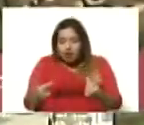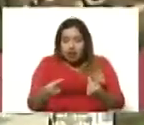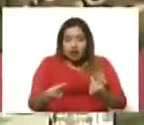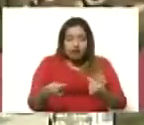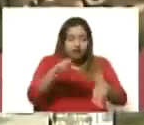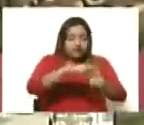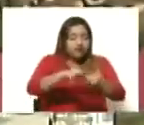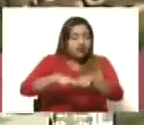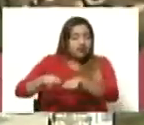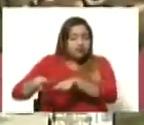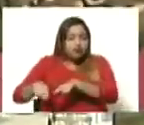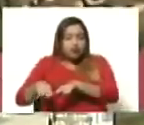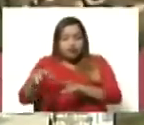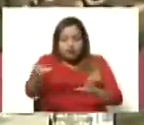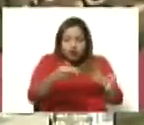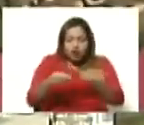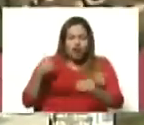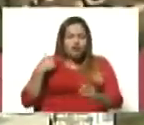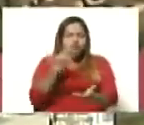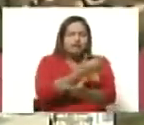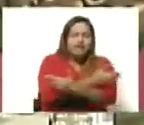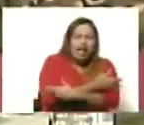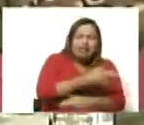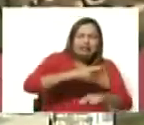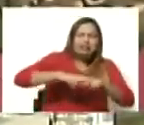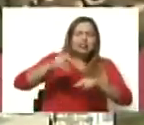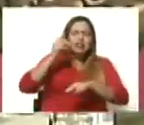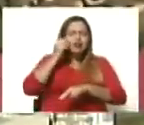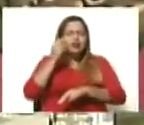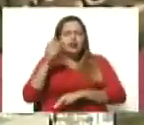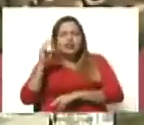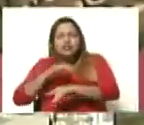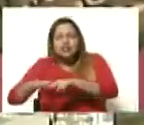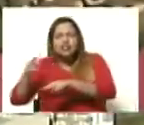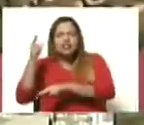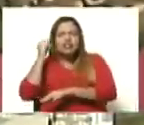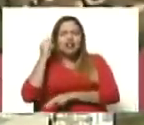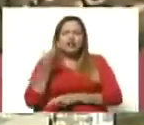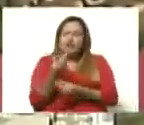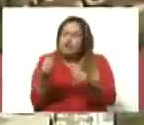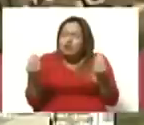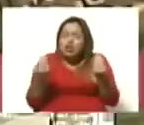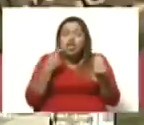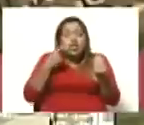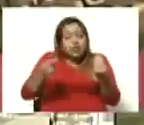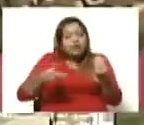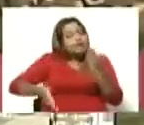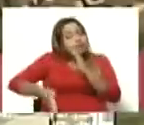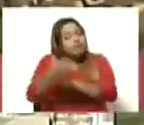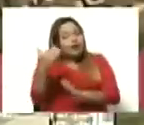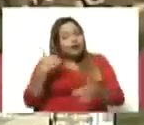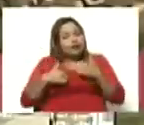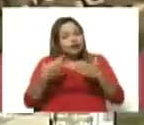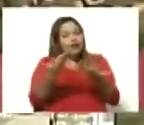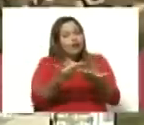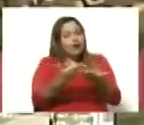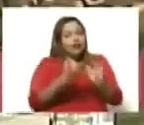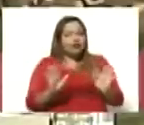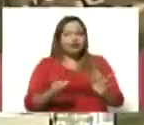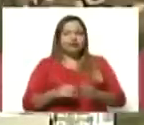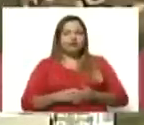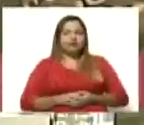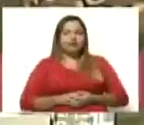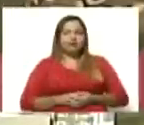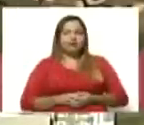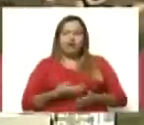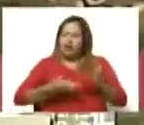encontré. Abracé niños, niñas, bueno, por montones. Y a todos les dije, van para clase el miércoles. Para